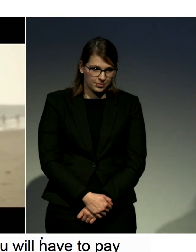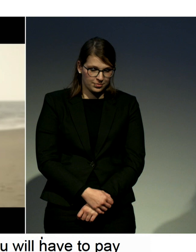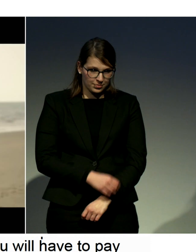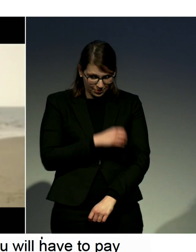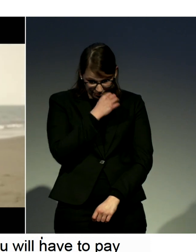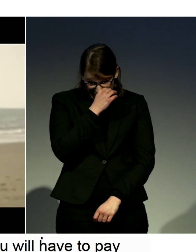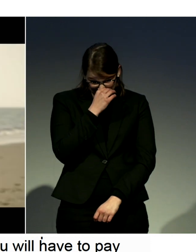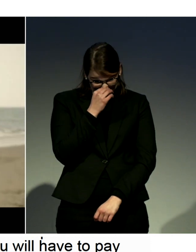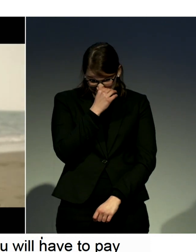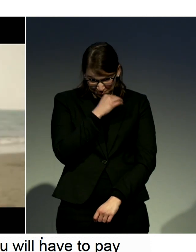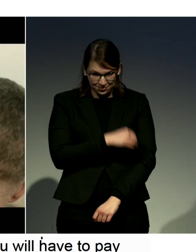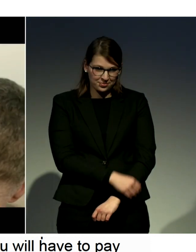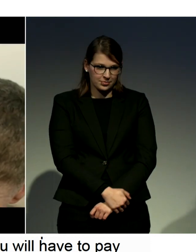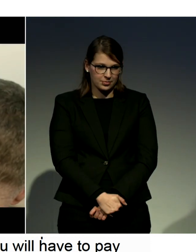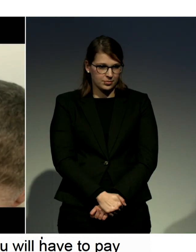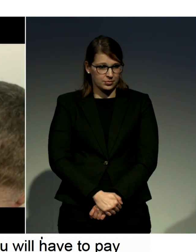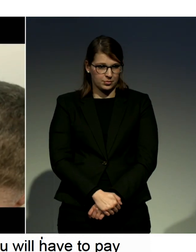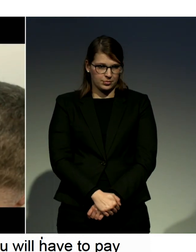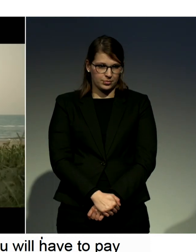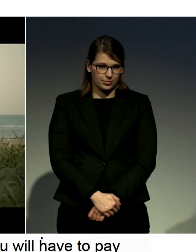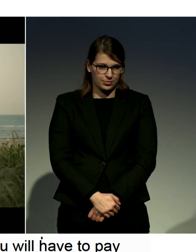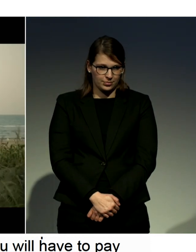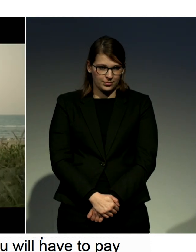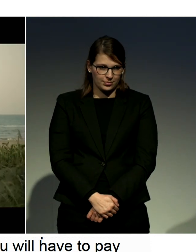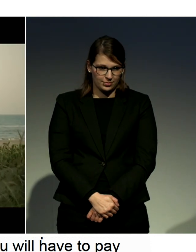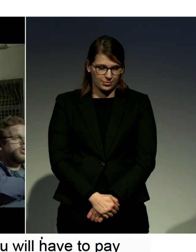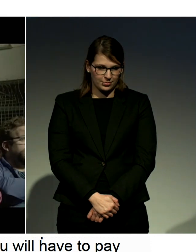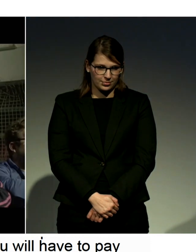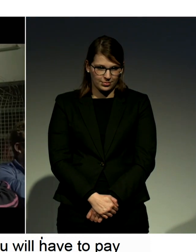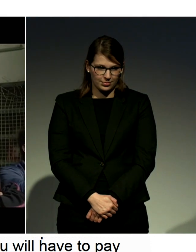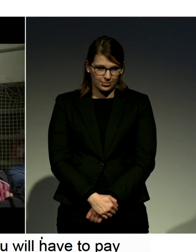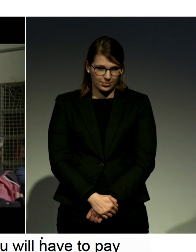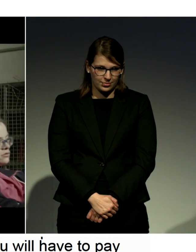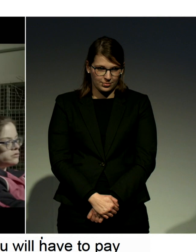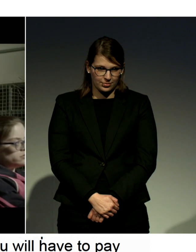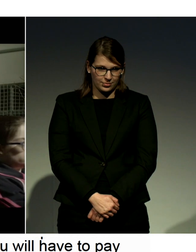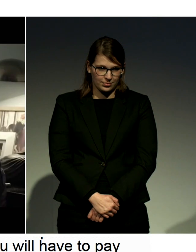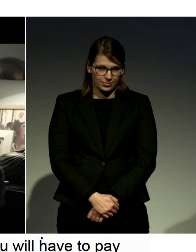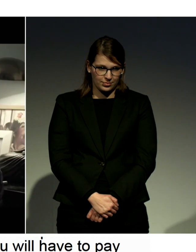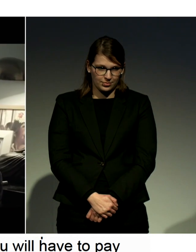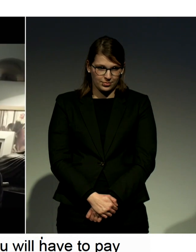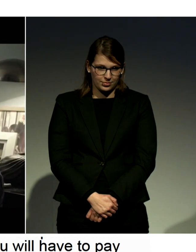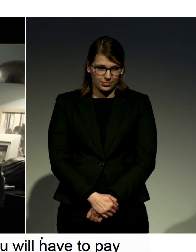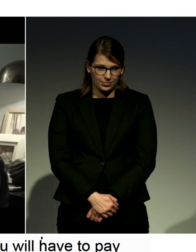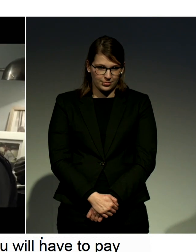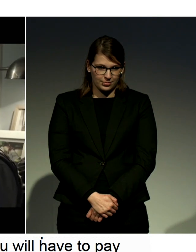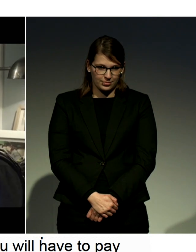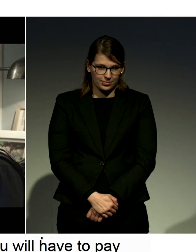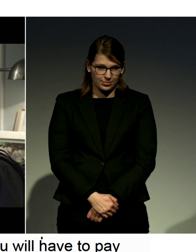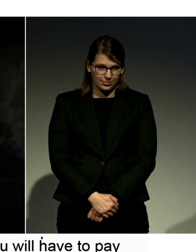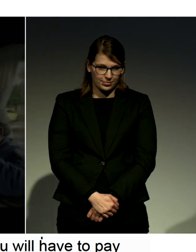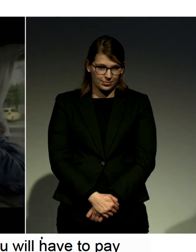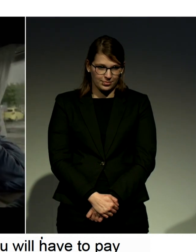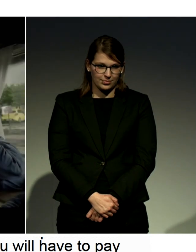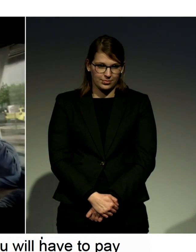se comportan como niños de 6. No, si estoy contento porque estamos juntos. Y estando juntos vamos a ganar. Eres su entrenador, tu obligación es protegerlos y defenderlos. Efectivamente, soy su entrenador, no su